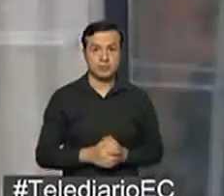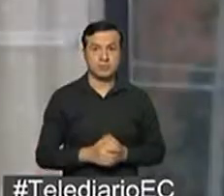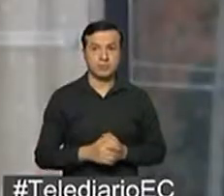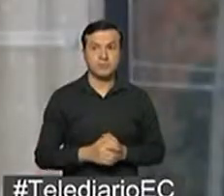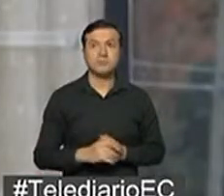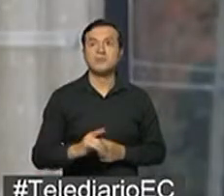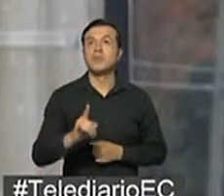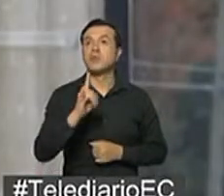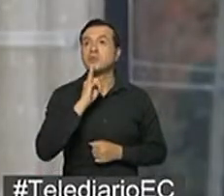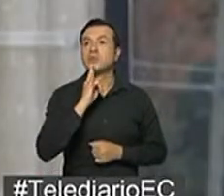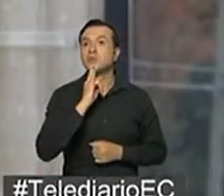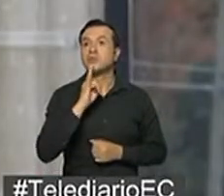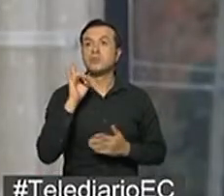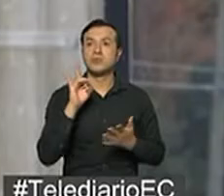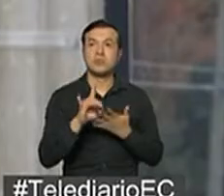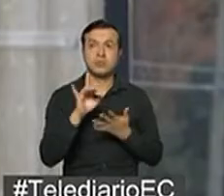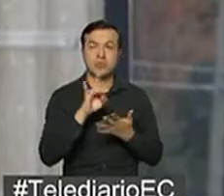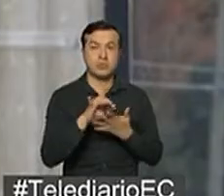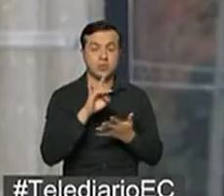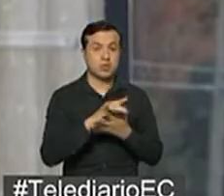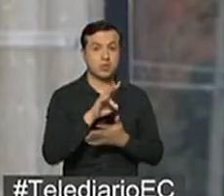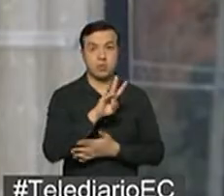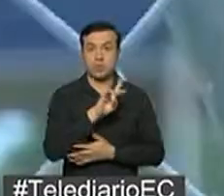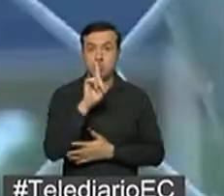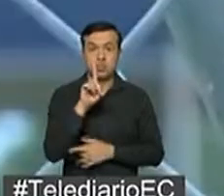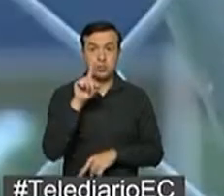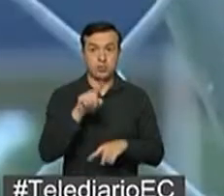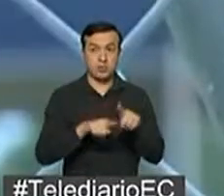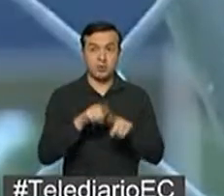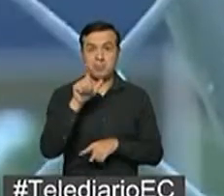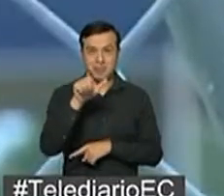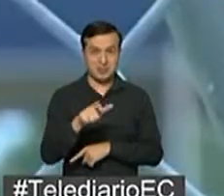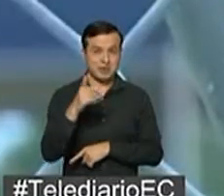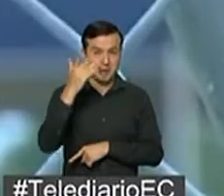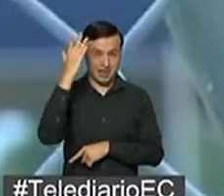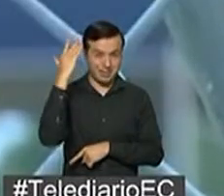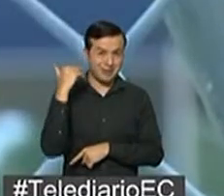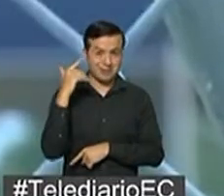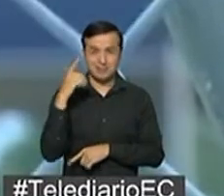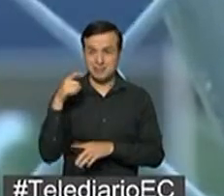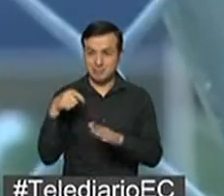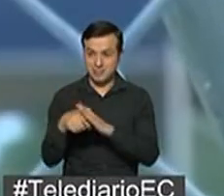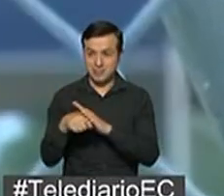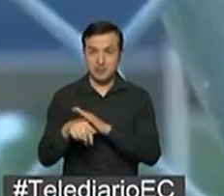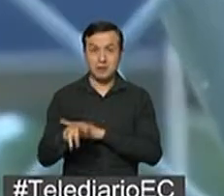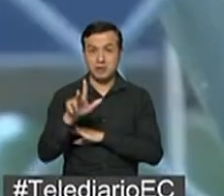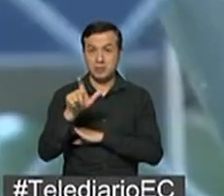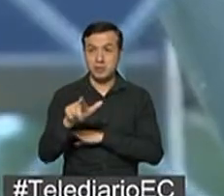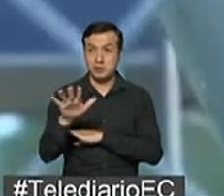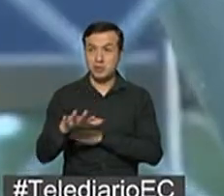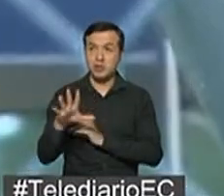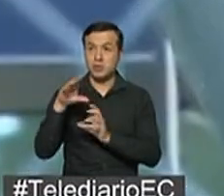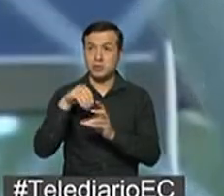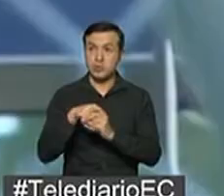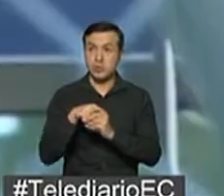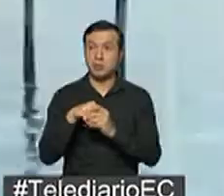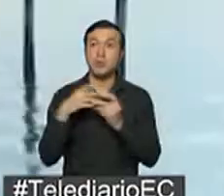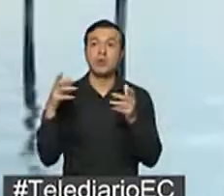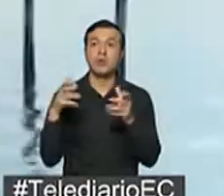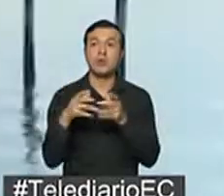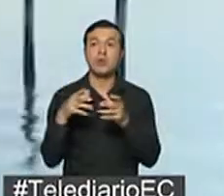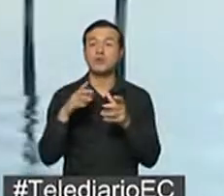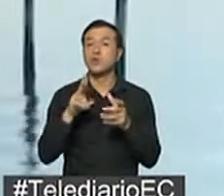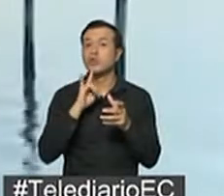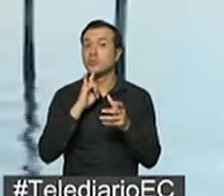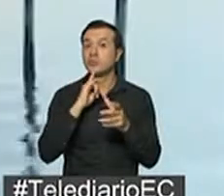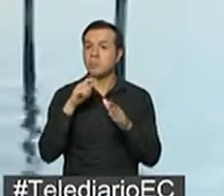eeuu expulsó a 21 cadetes saudíes todos compañeros del militar que el mes pasado mató a tres personas en la base naval de pensacola en el estado de florida